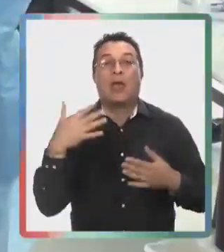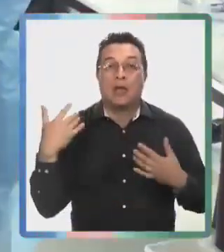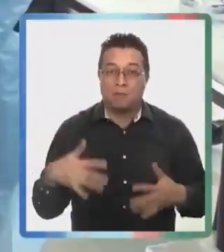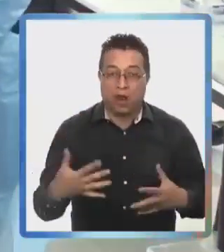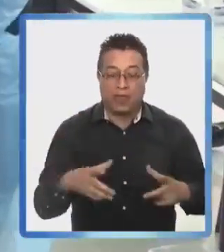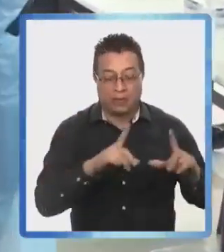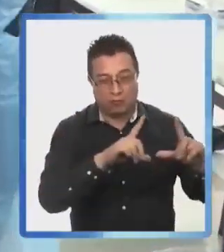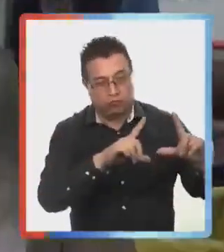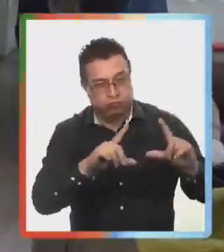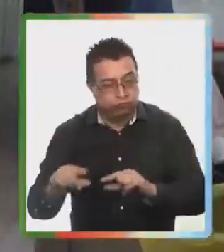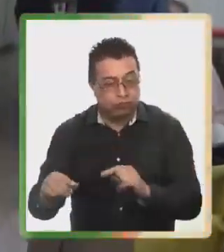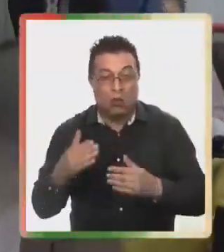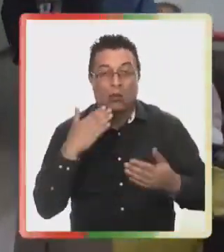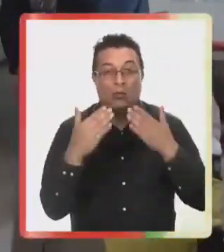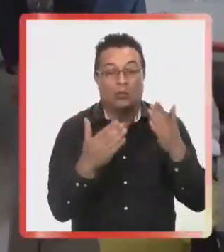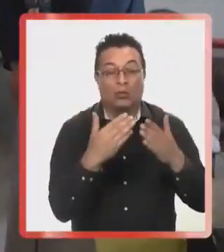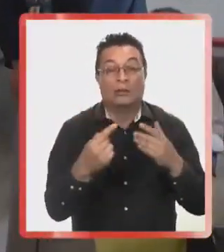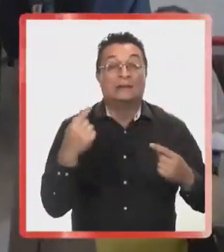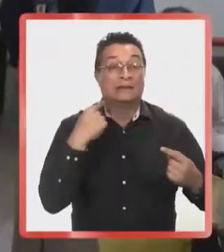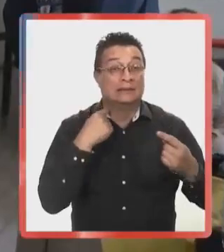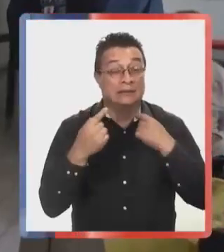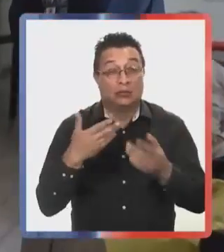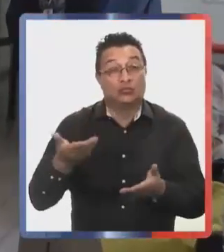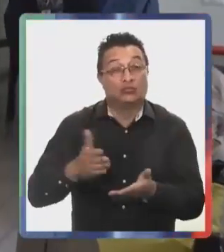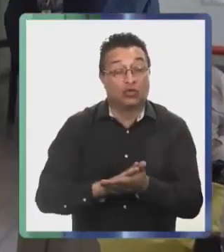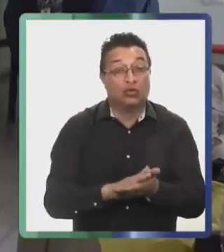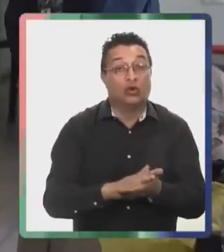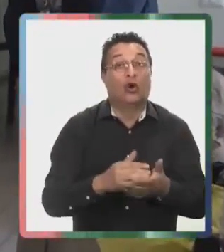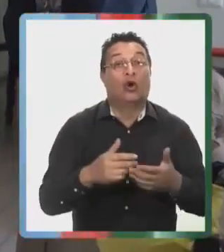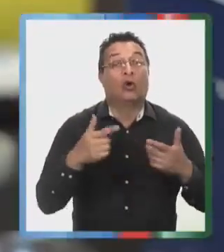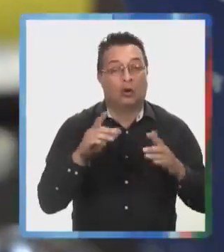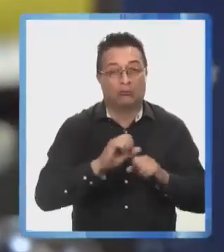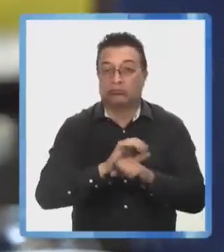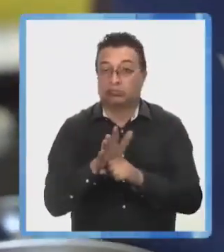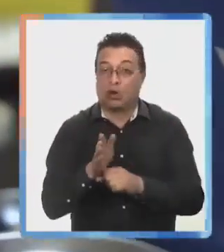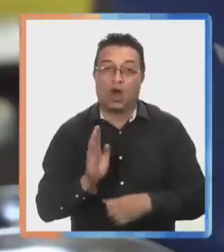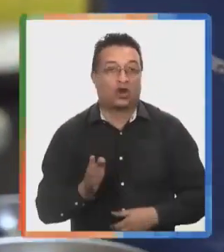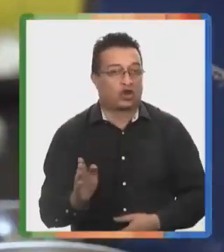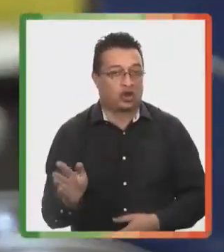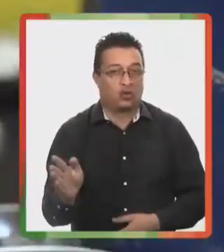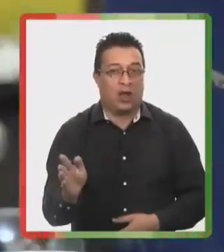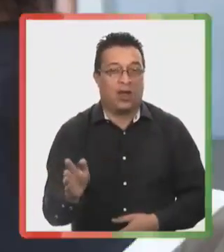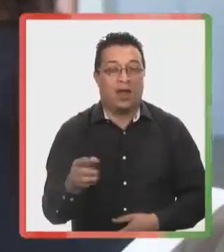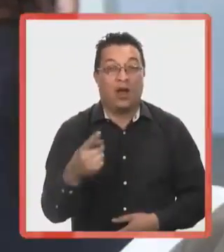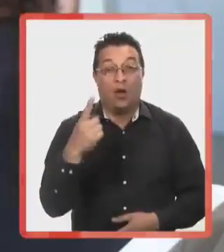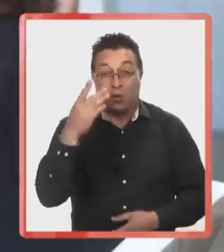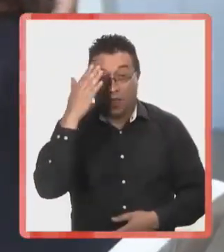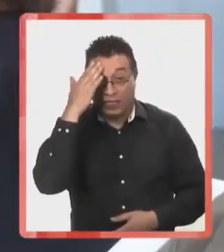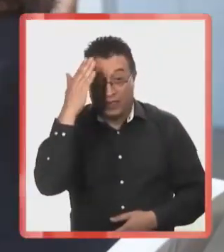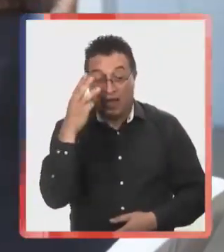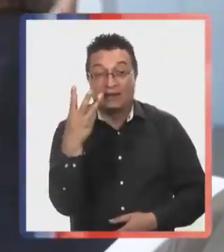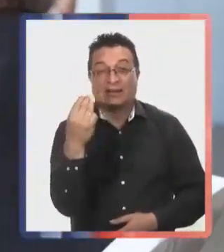ha sido clave para disminuir los contagios y las víctimas fatales, la pandemia aún no termina. En el último día, 13